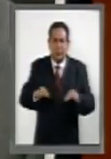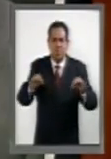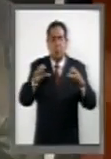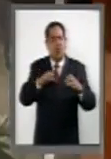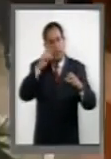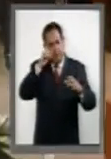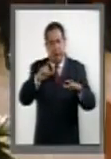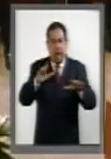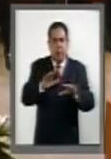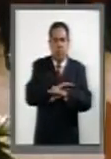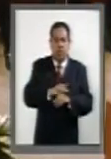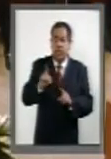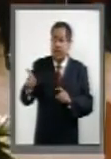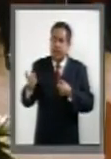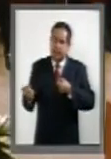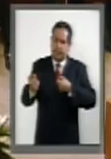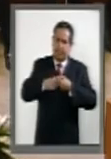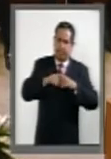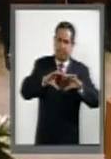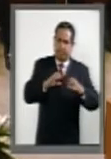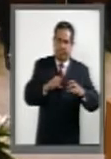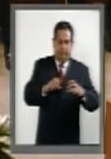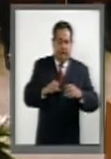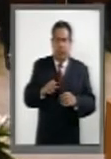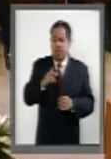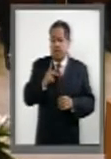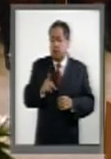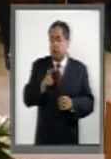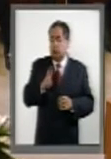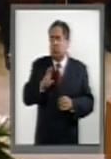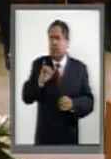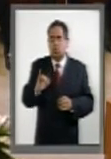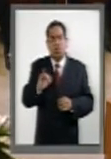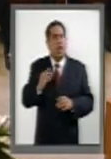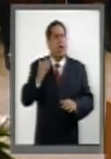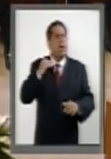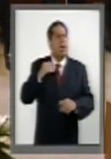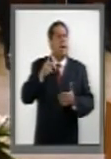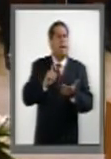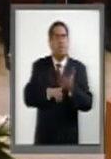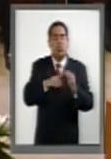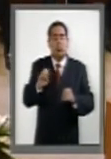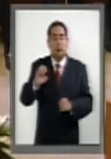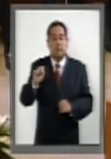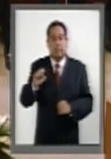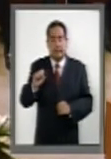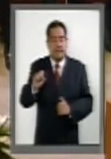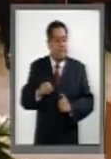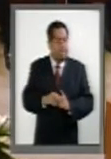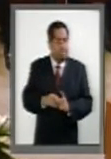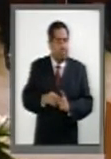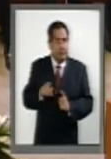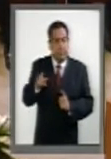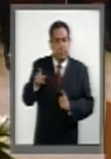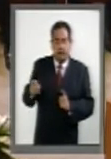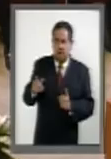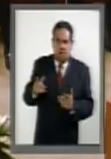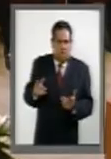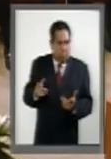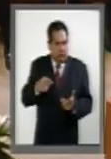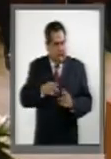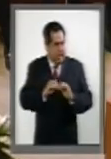cambios, se afilió al Partido Revolucionario Institucional en 1960. No podría de otra